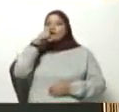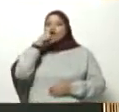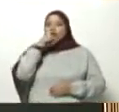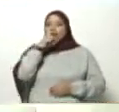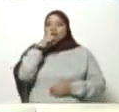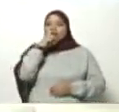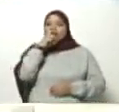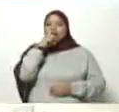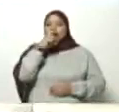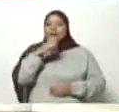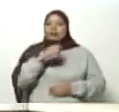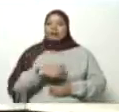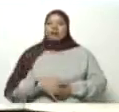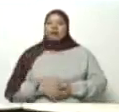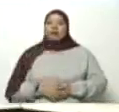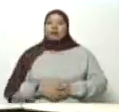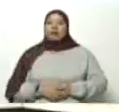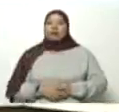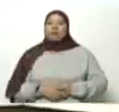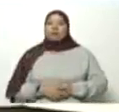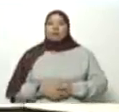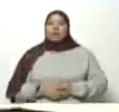Moros.